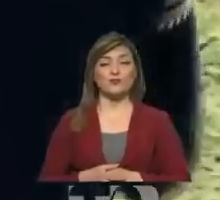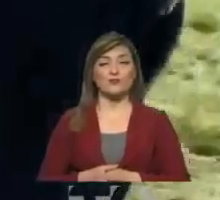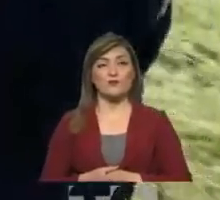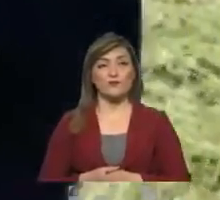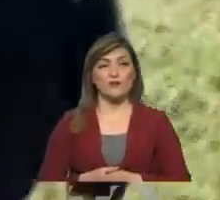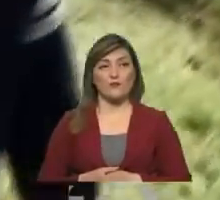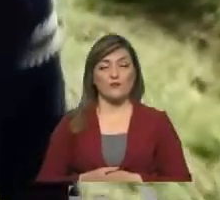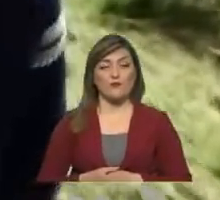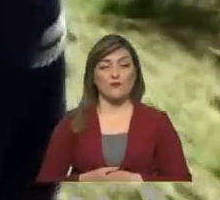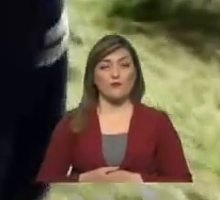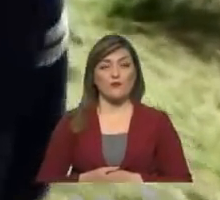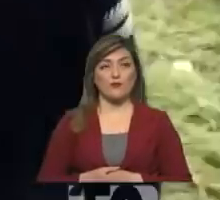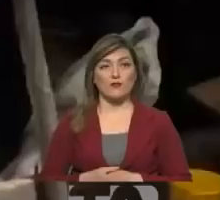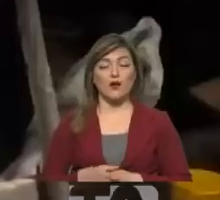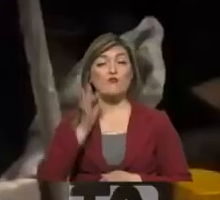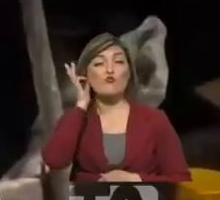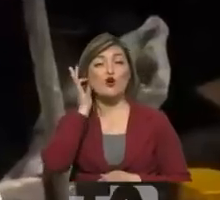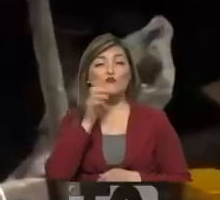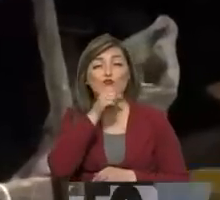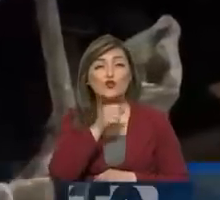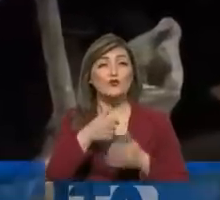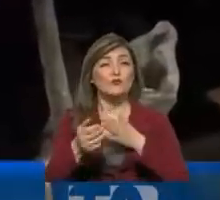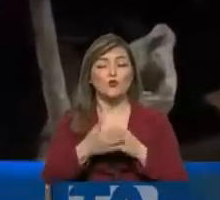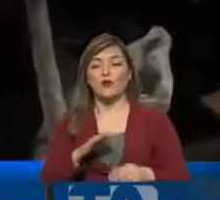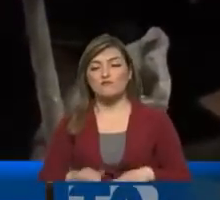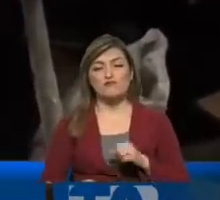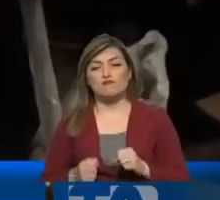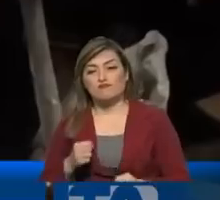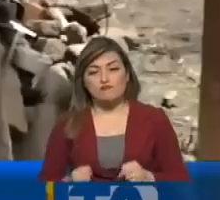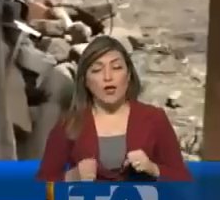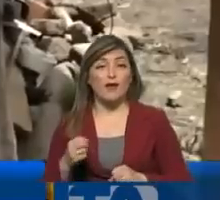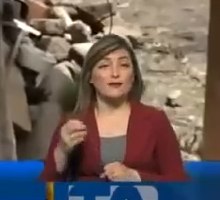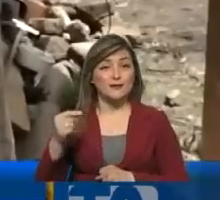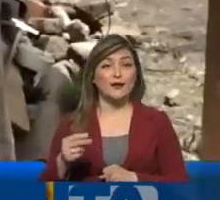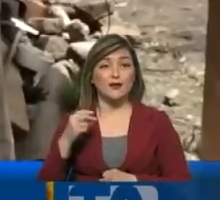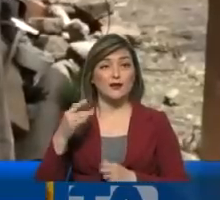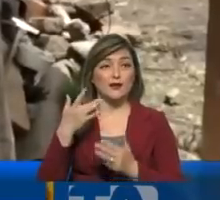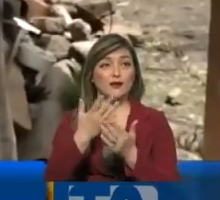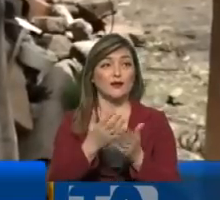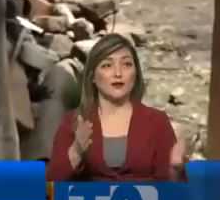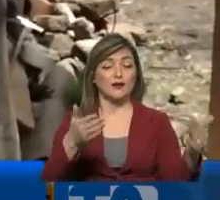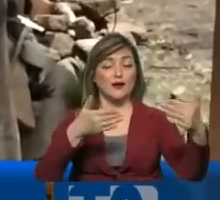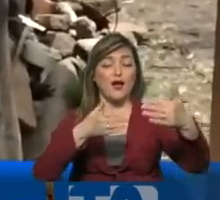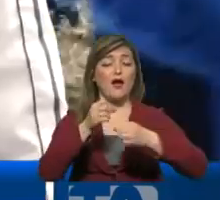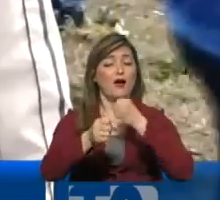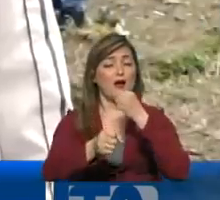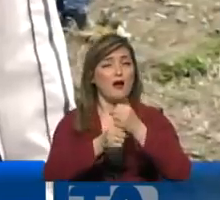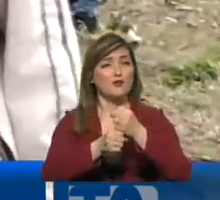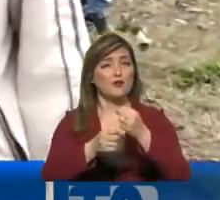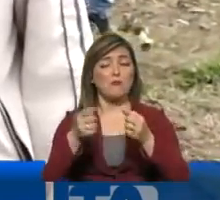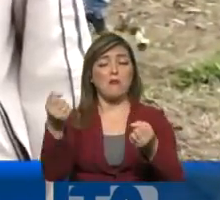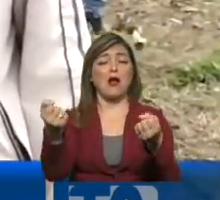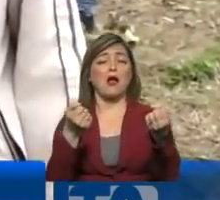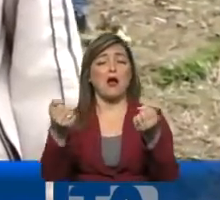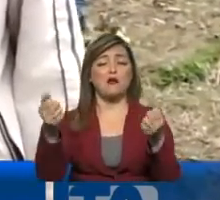Con prisa, pese a sus años, Leonor camina hacia lo que era su vivienda por años. Un simple cajón de vehículo abandonado, sin